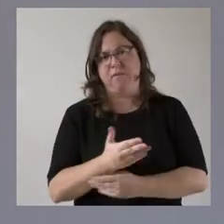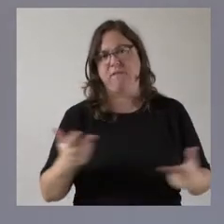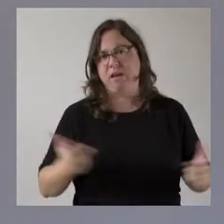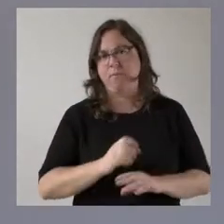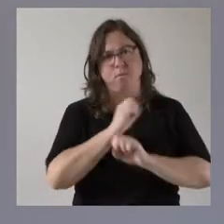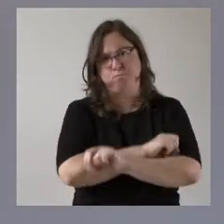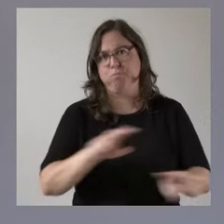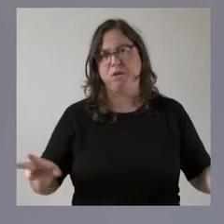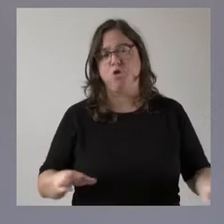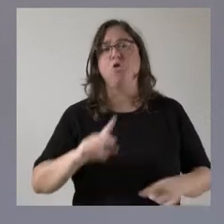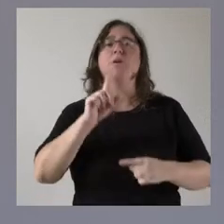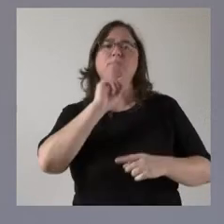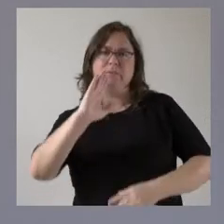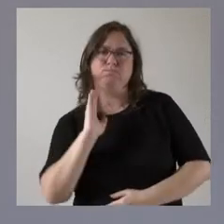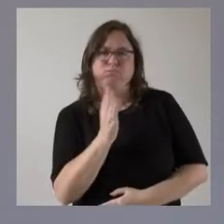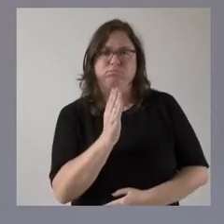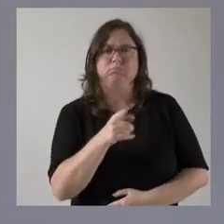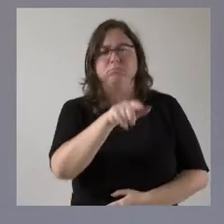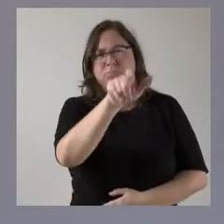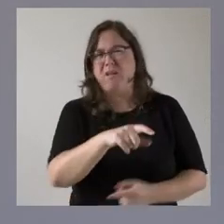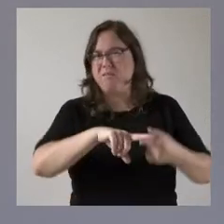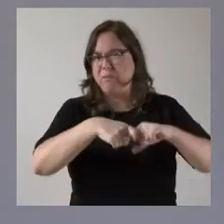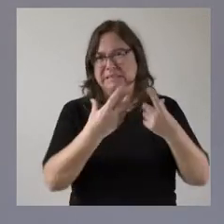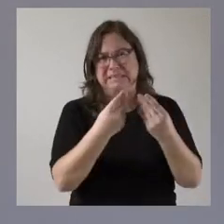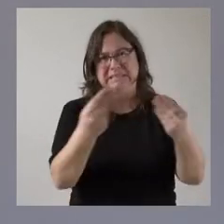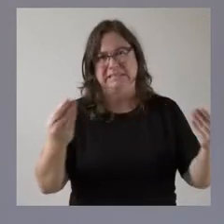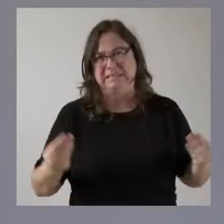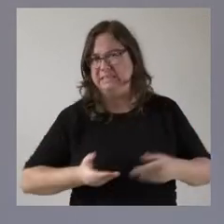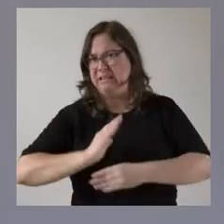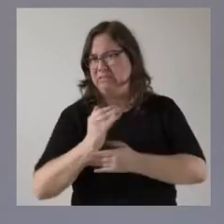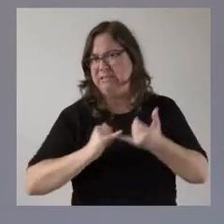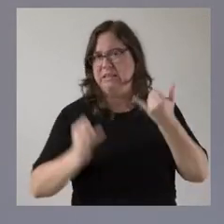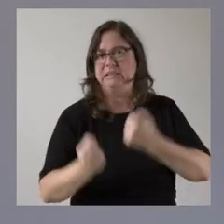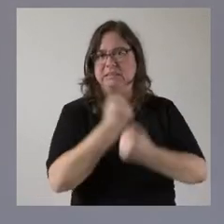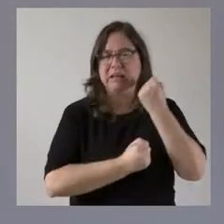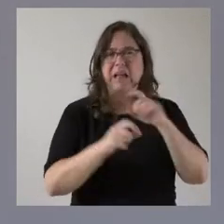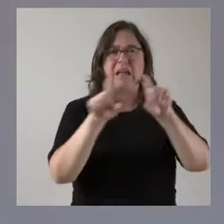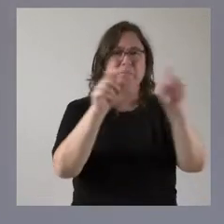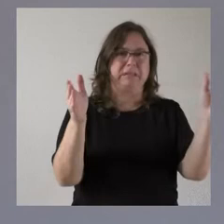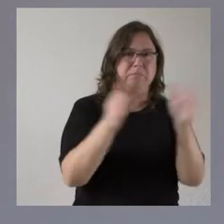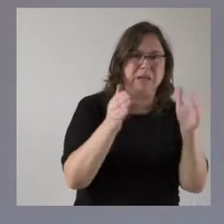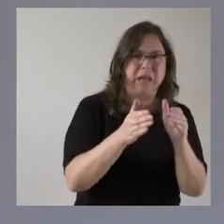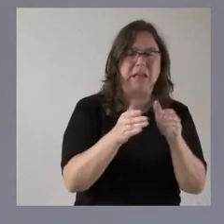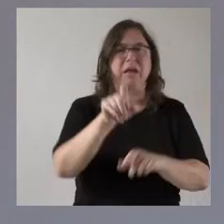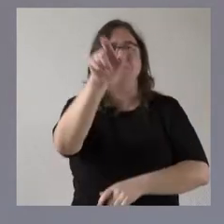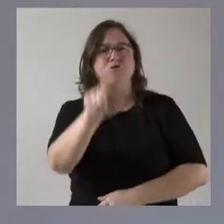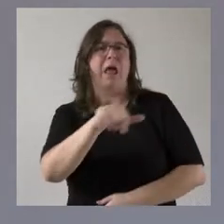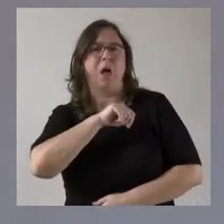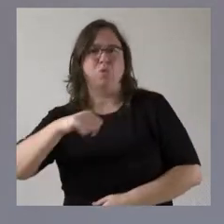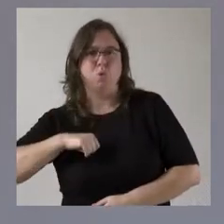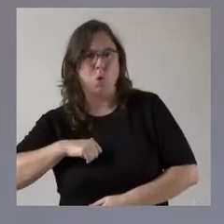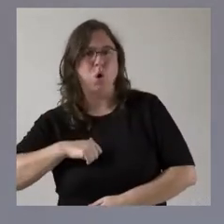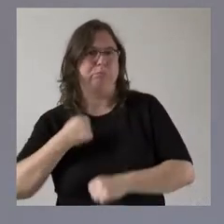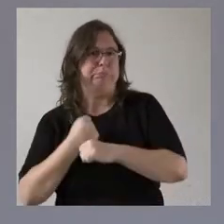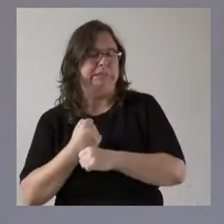efecto que está teniendo para muchísimas familias para muchísimas pymes para muchísimos autónomos que nos